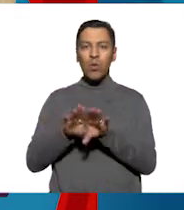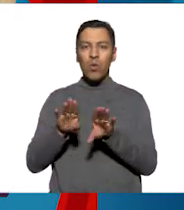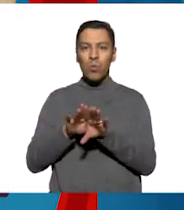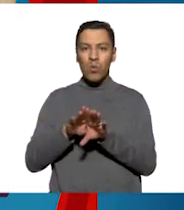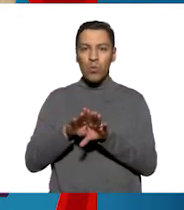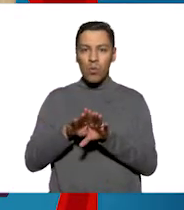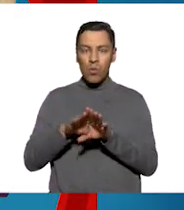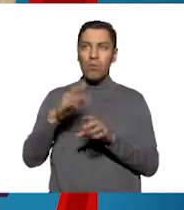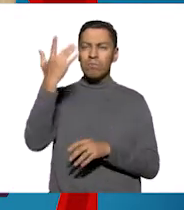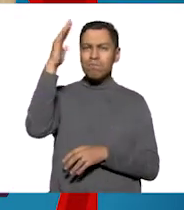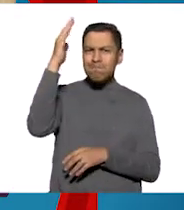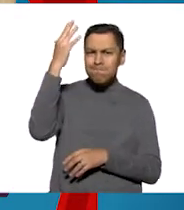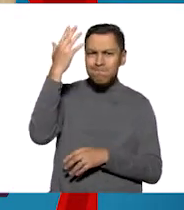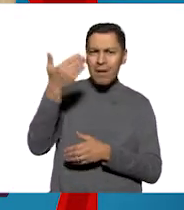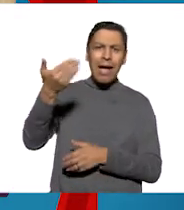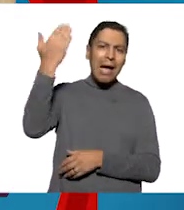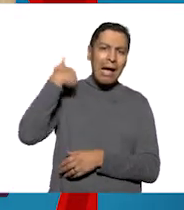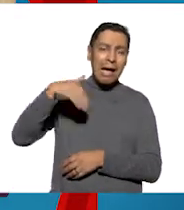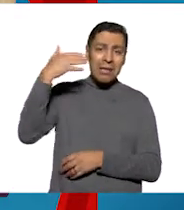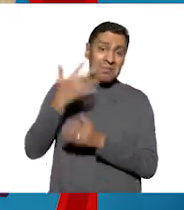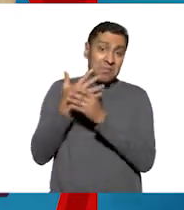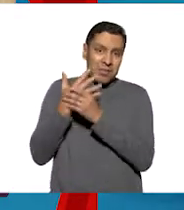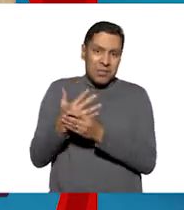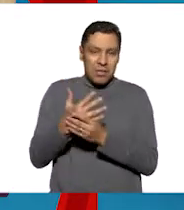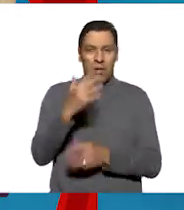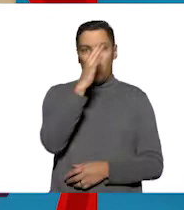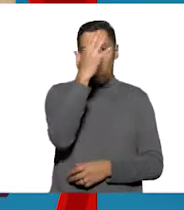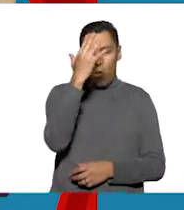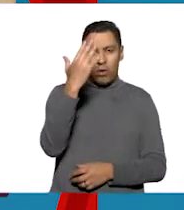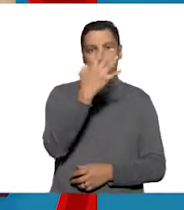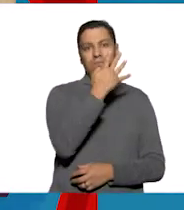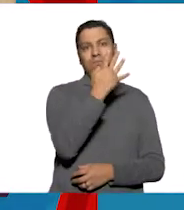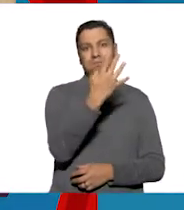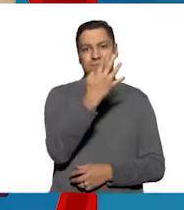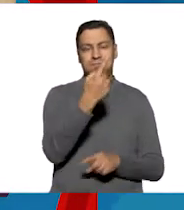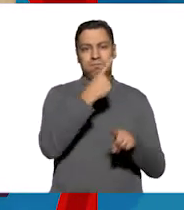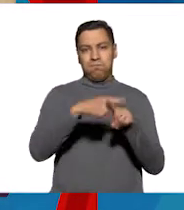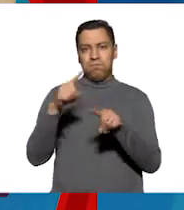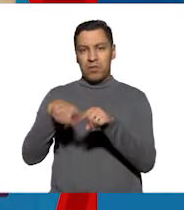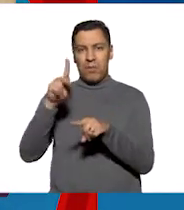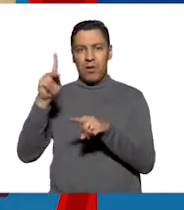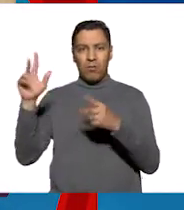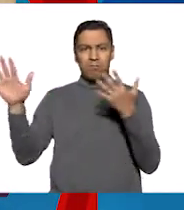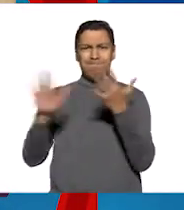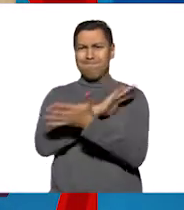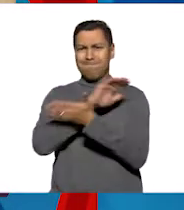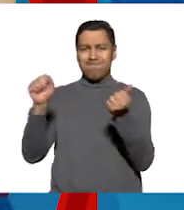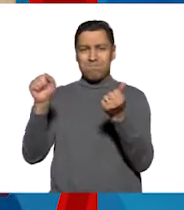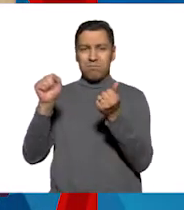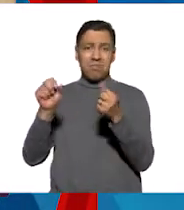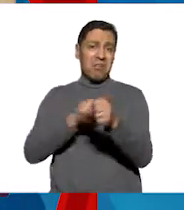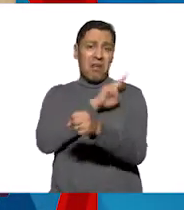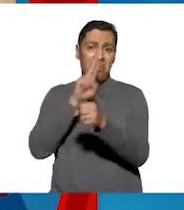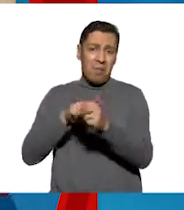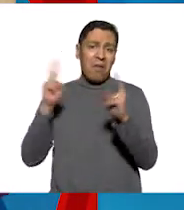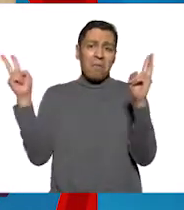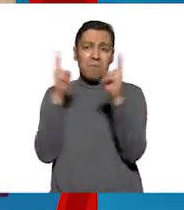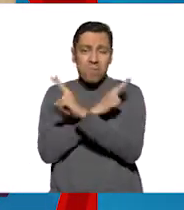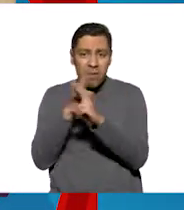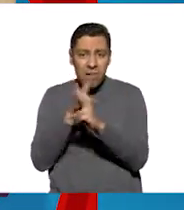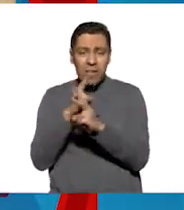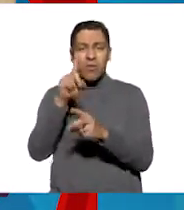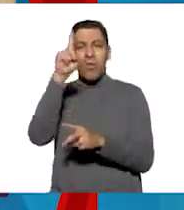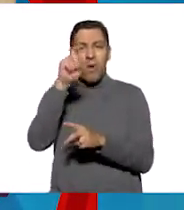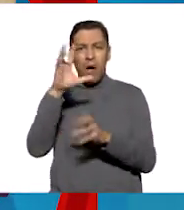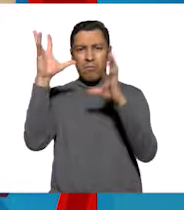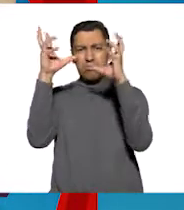actual astro solar, hubo otros 4 soles que fueron arrasados por fuerzas naturales, como el viento y el